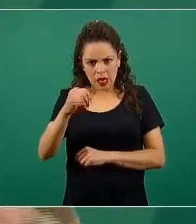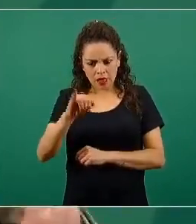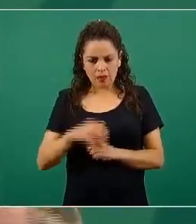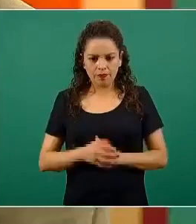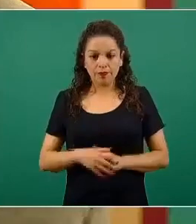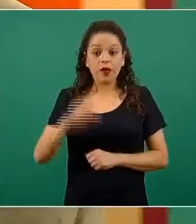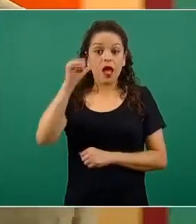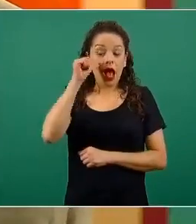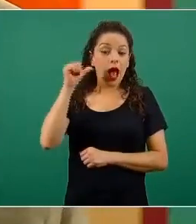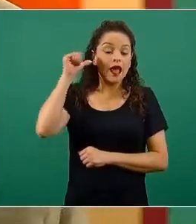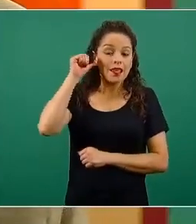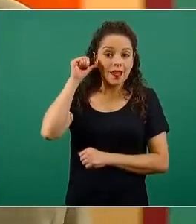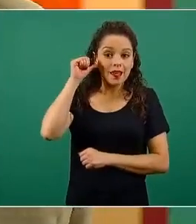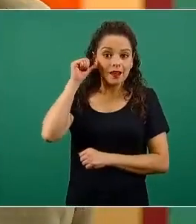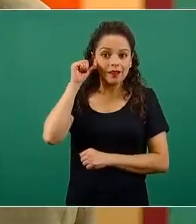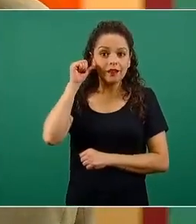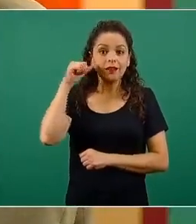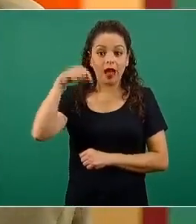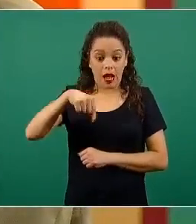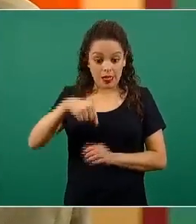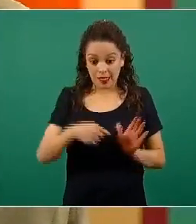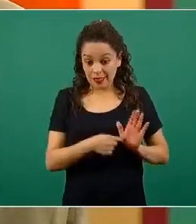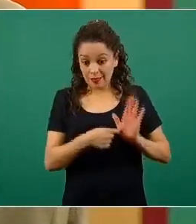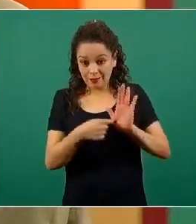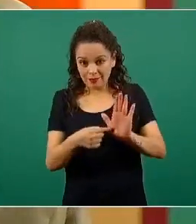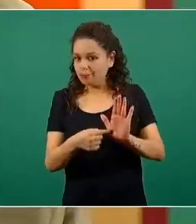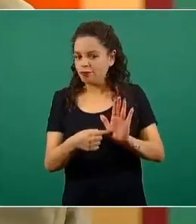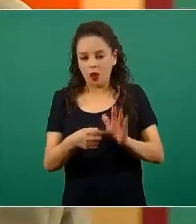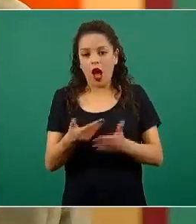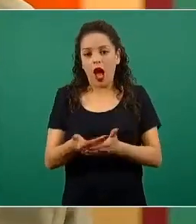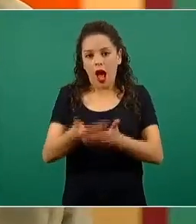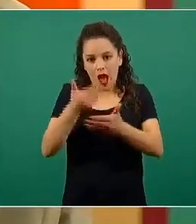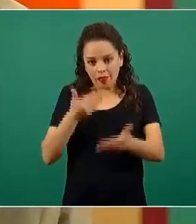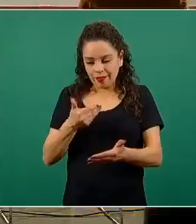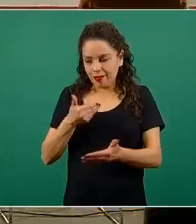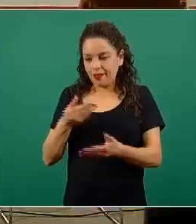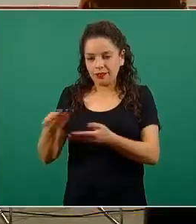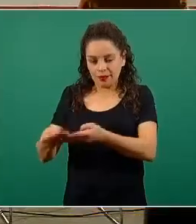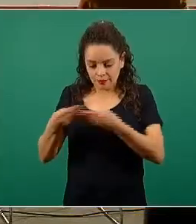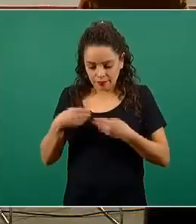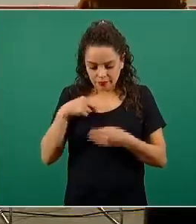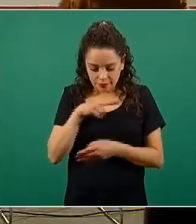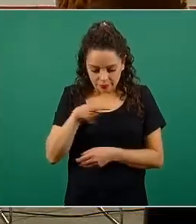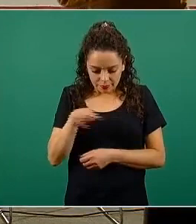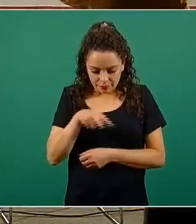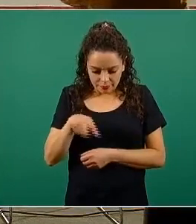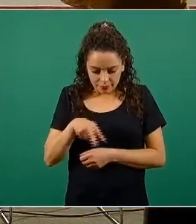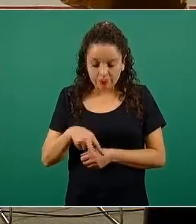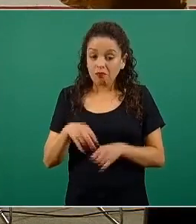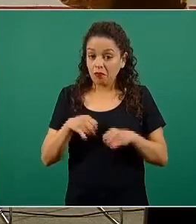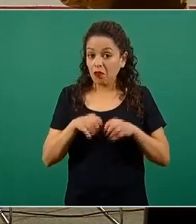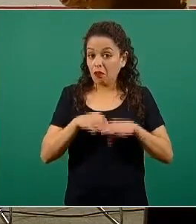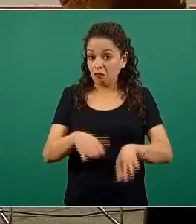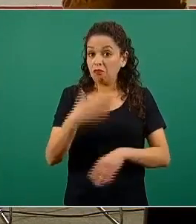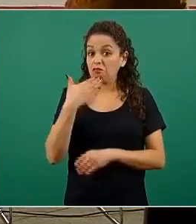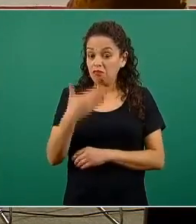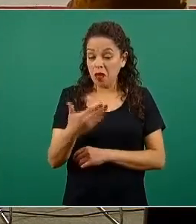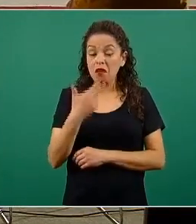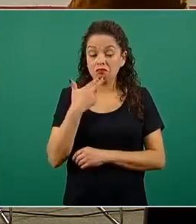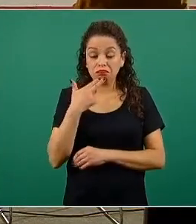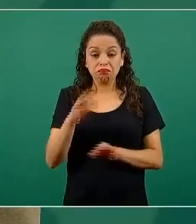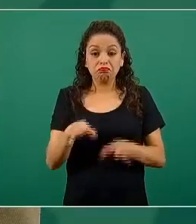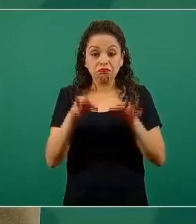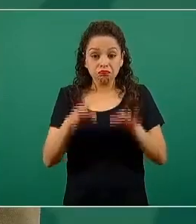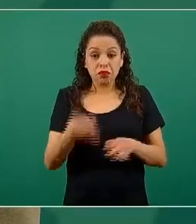no lo presentaron previo a su publicación, está muy importante, tiene información muy útil, y una de las cosas que hace también